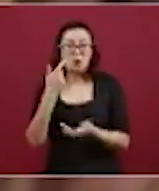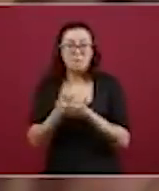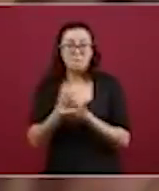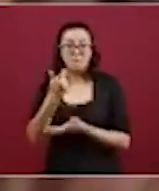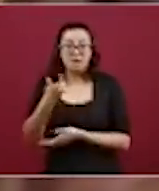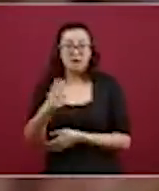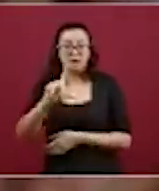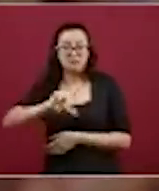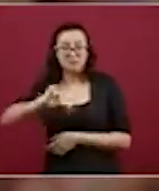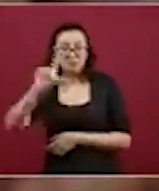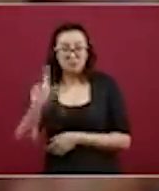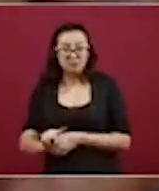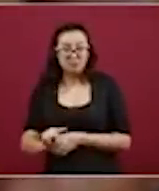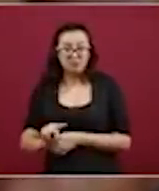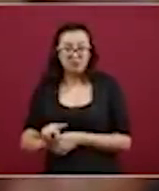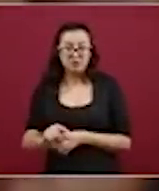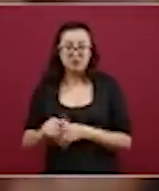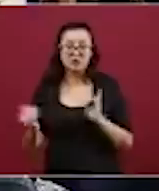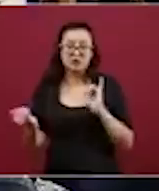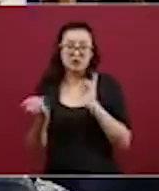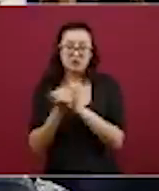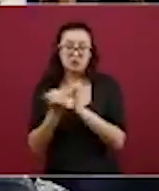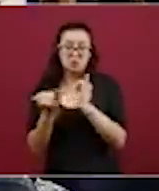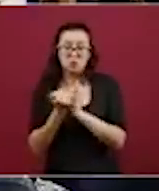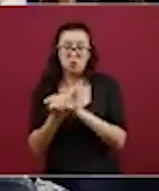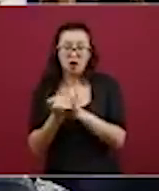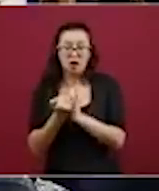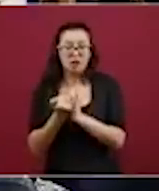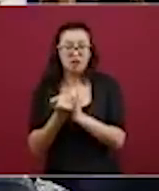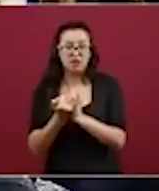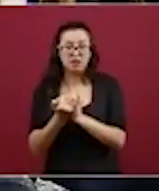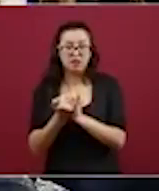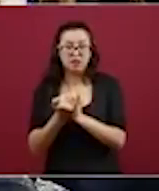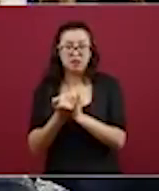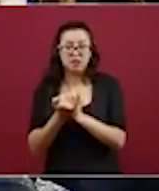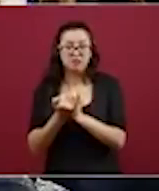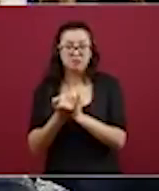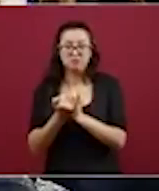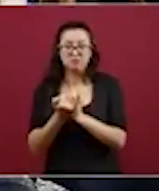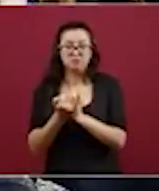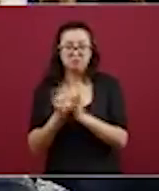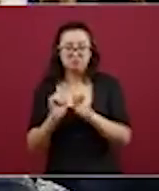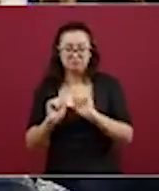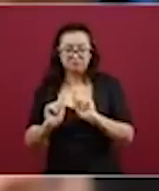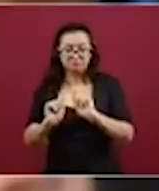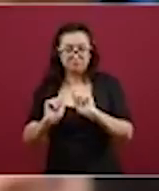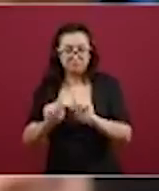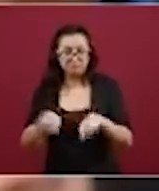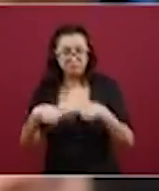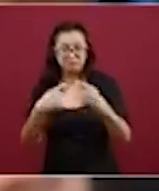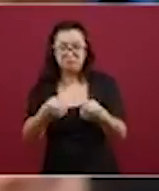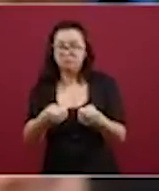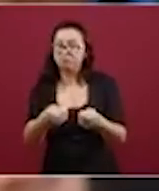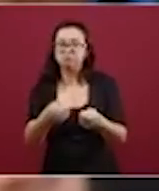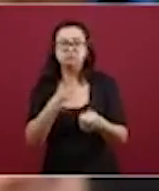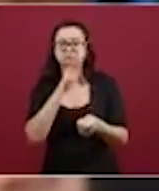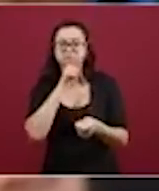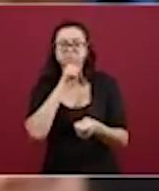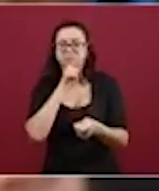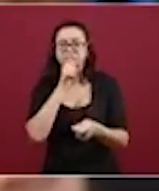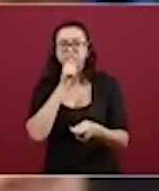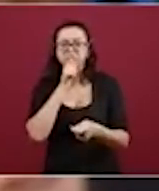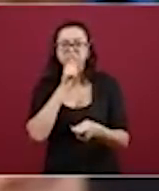maestro. Y también no les han entregado su nombramiento, que lo tienen que ir a buscar